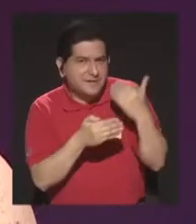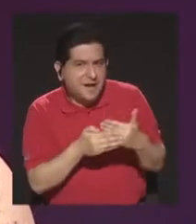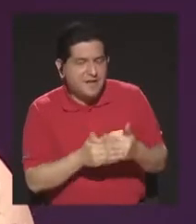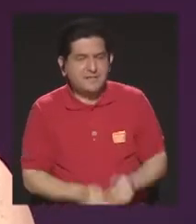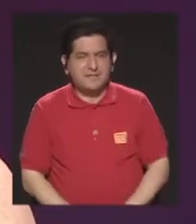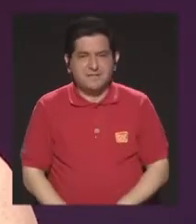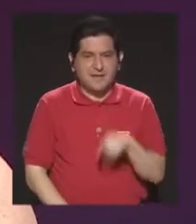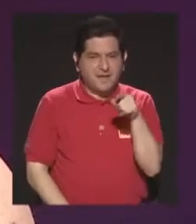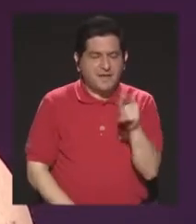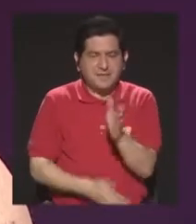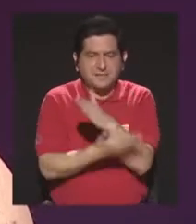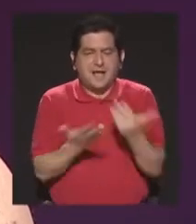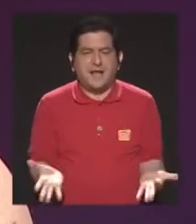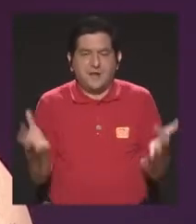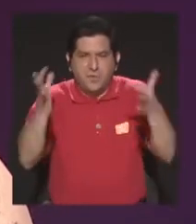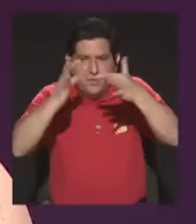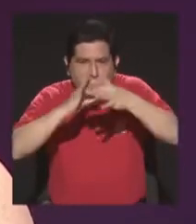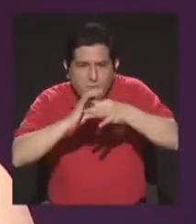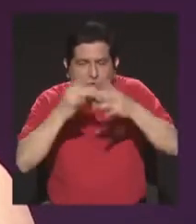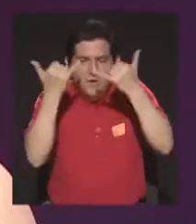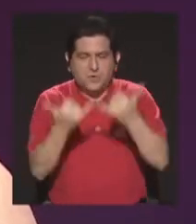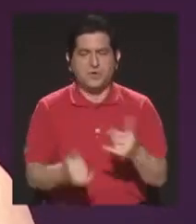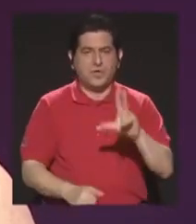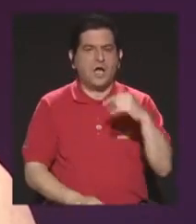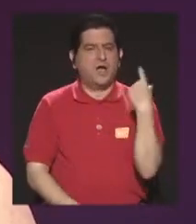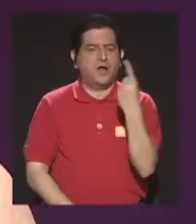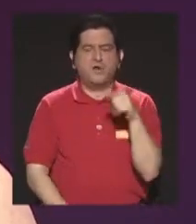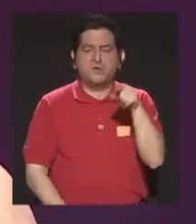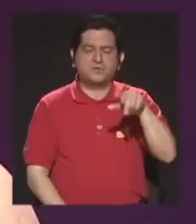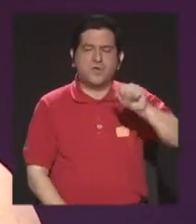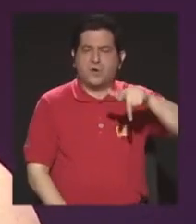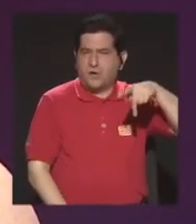se intersecte, algo que se integre completamente. No podemos quedarnos solo en la